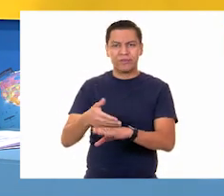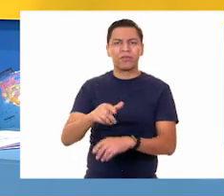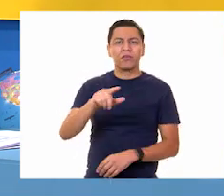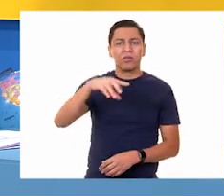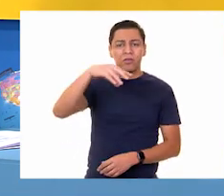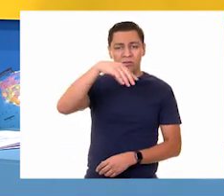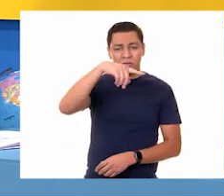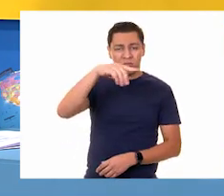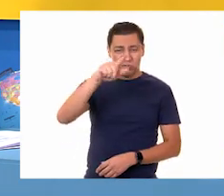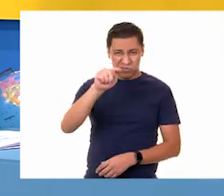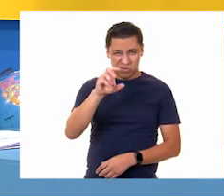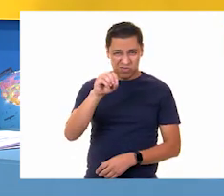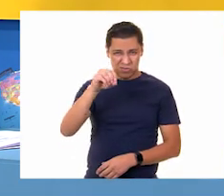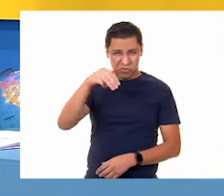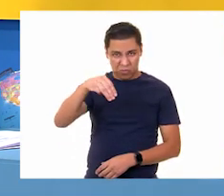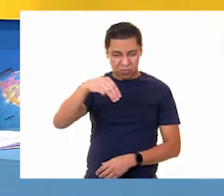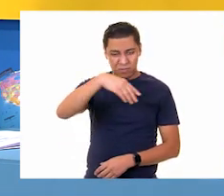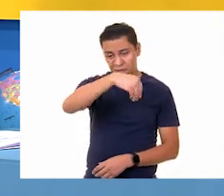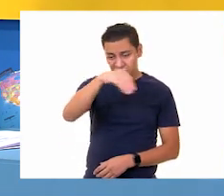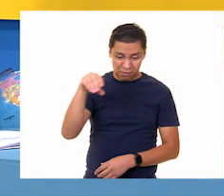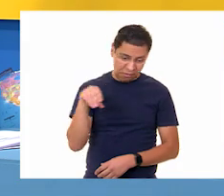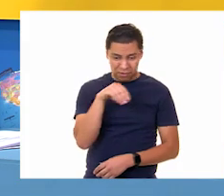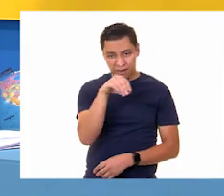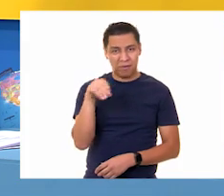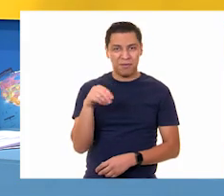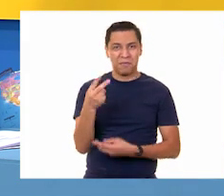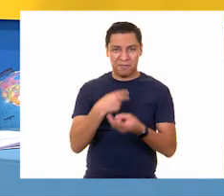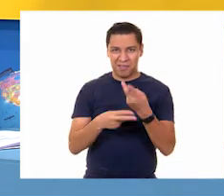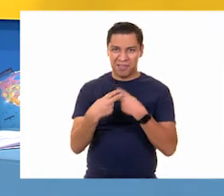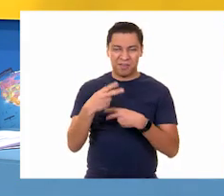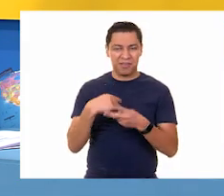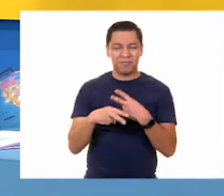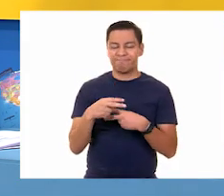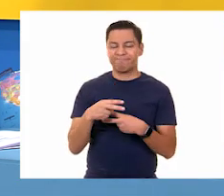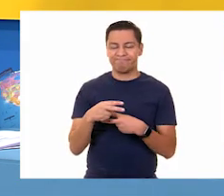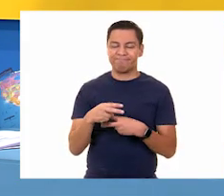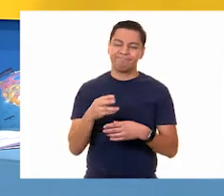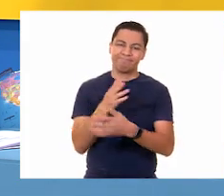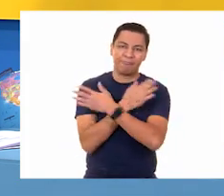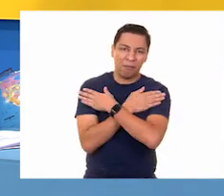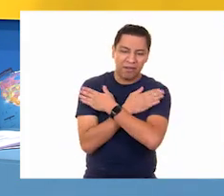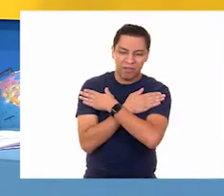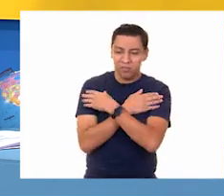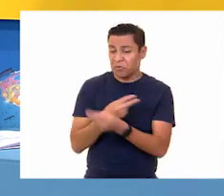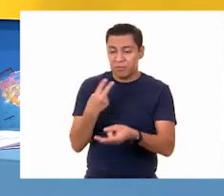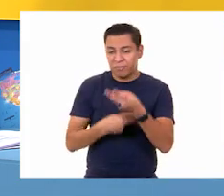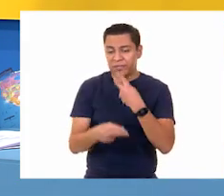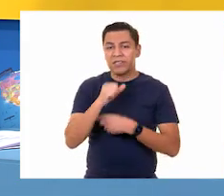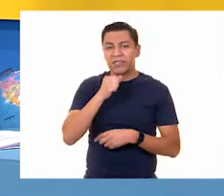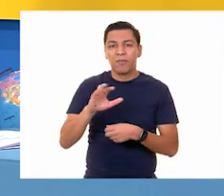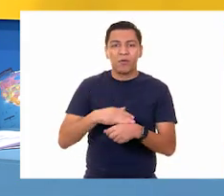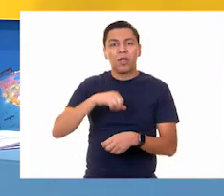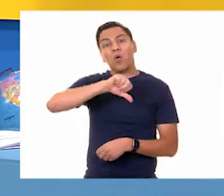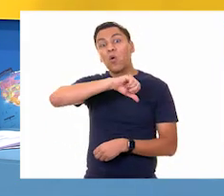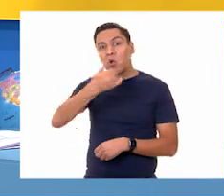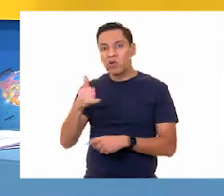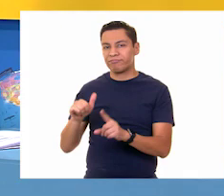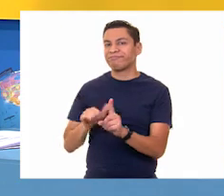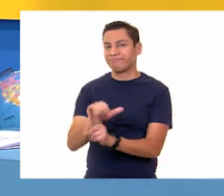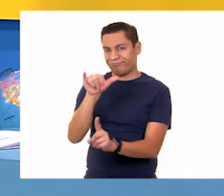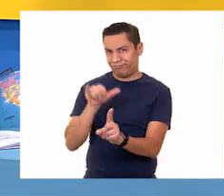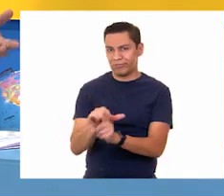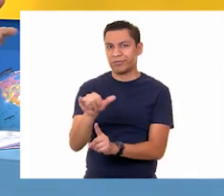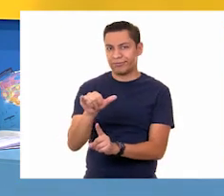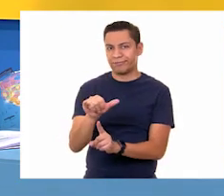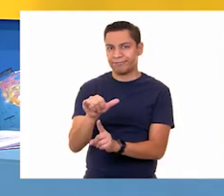mucho cariño. Eres muy fuerte y optimista y con el cariño de tu familia y de tus amigos, entre los que me siento yo orgulloso